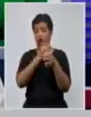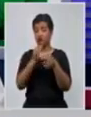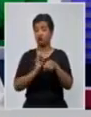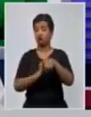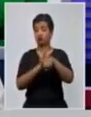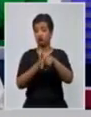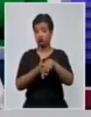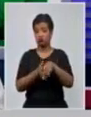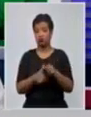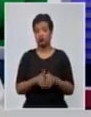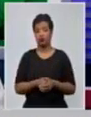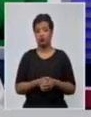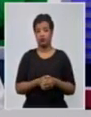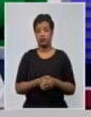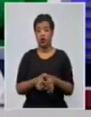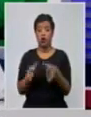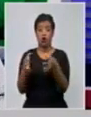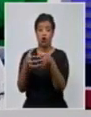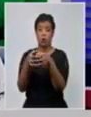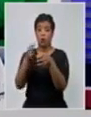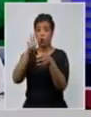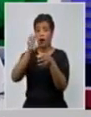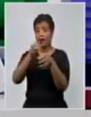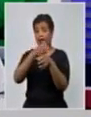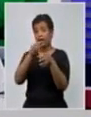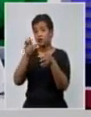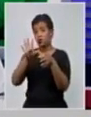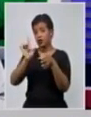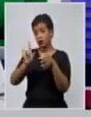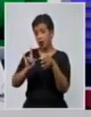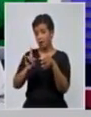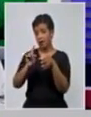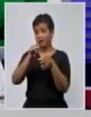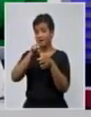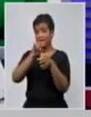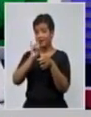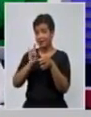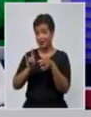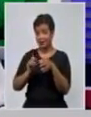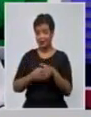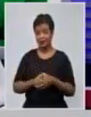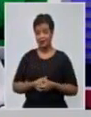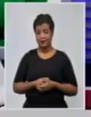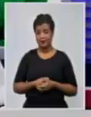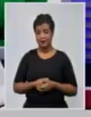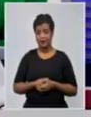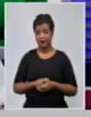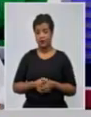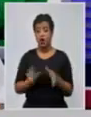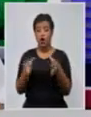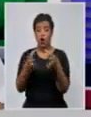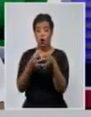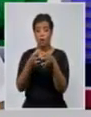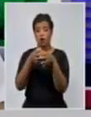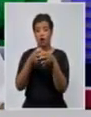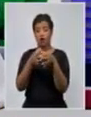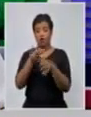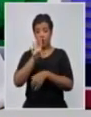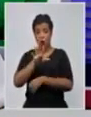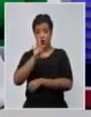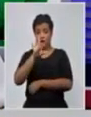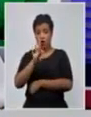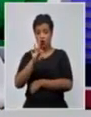de 40 a 59, 116, y de 58 y más